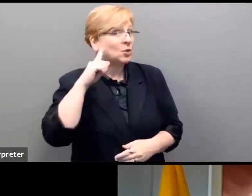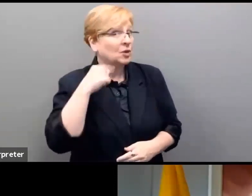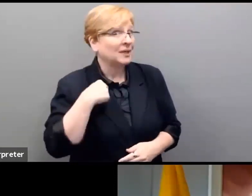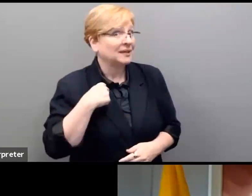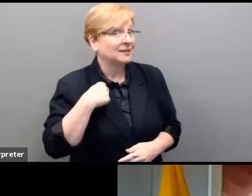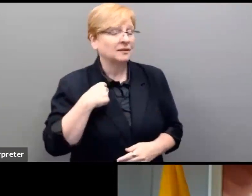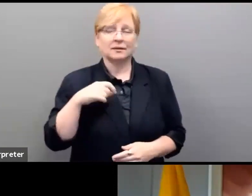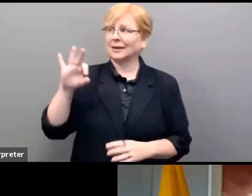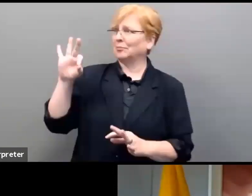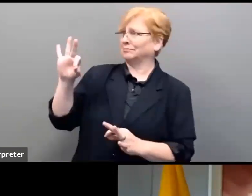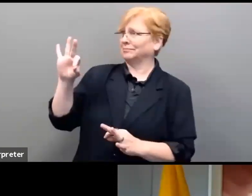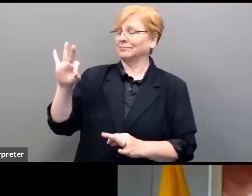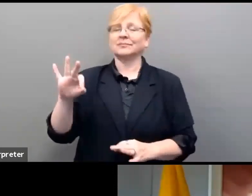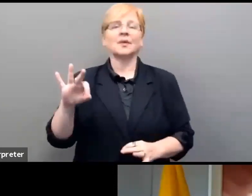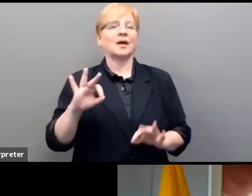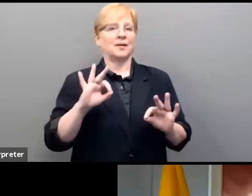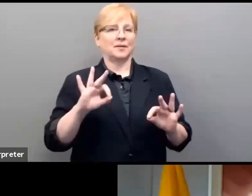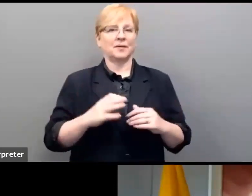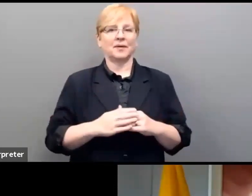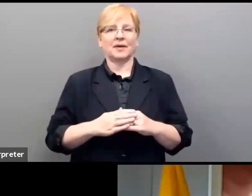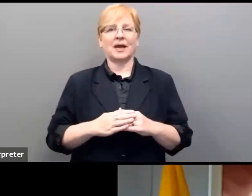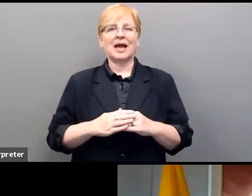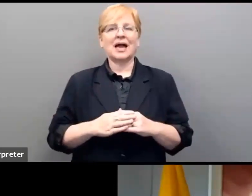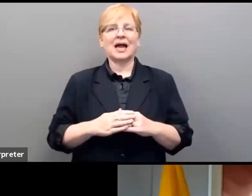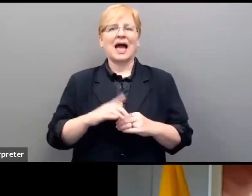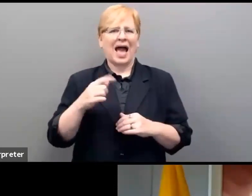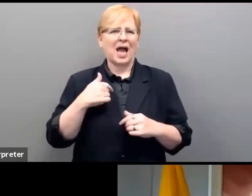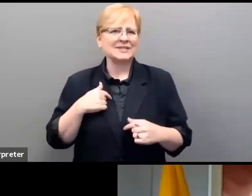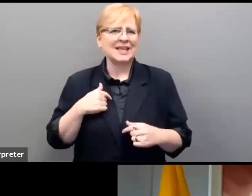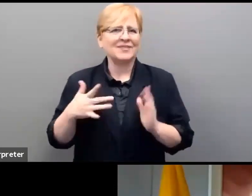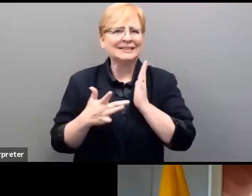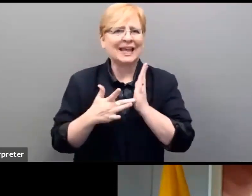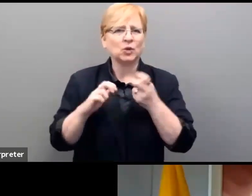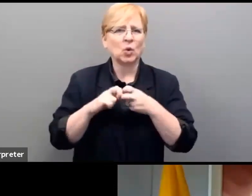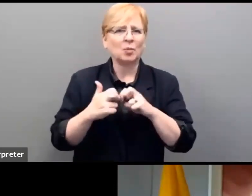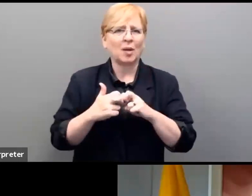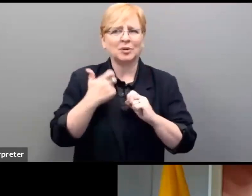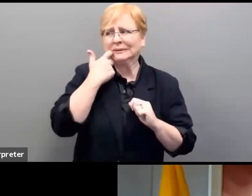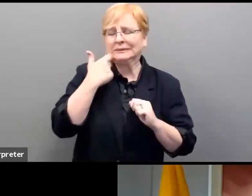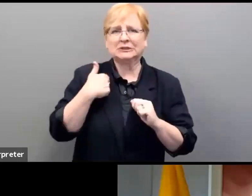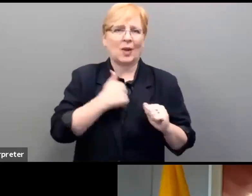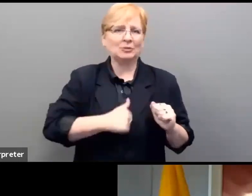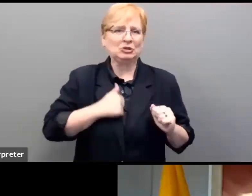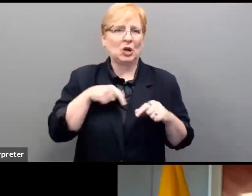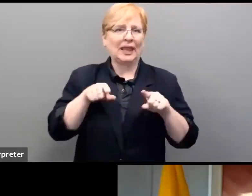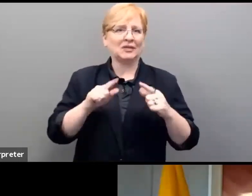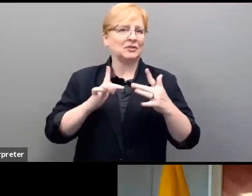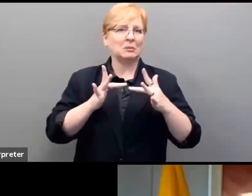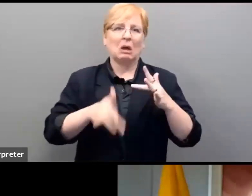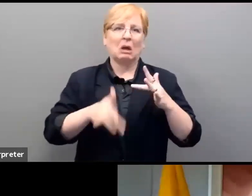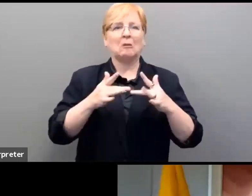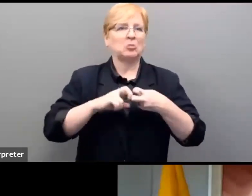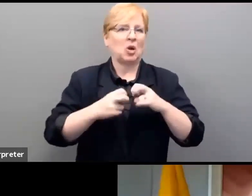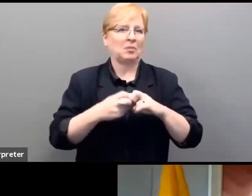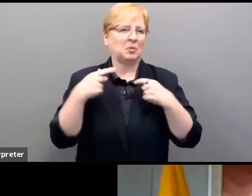Daniel Chacón del Santa Fe New Mexican. Daniel, adelante. Buenas tardes, ¿me escuchan? Sí,